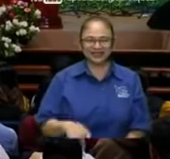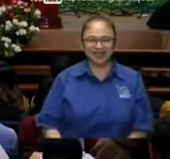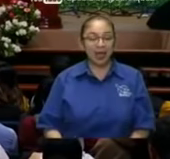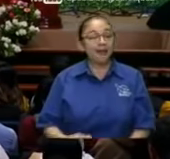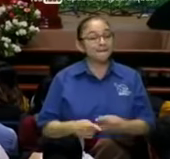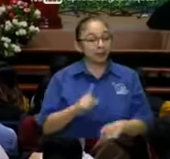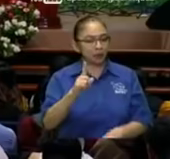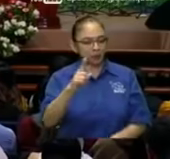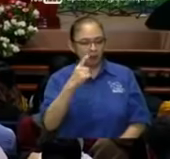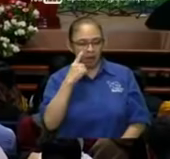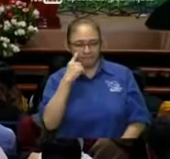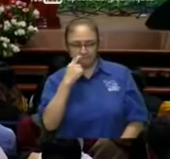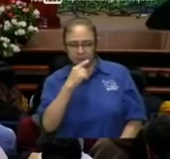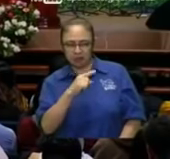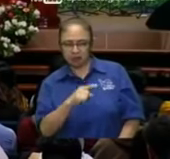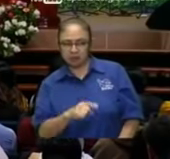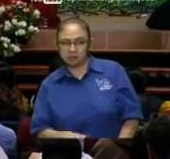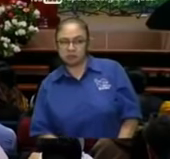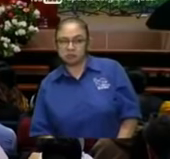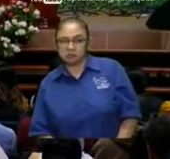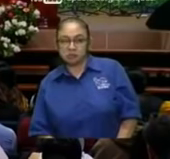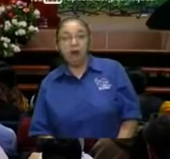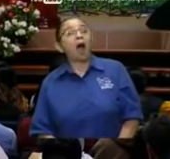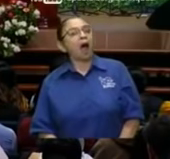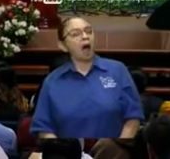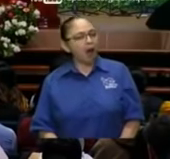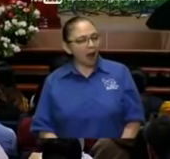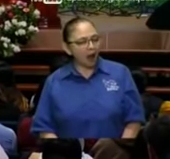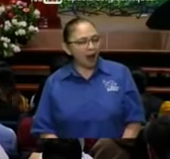Pero una miradita así.